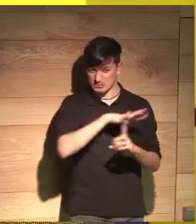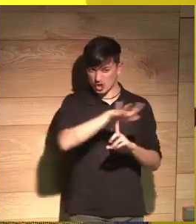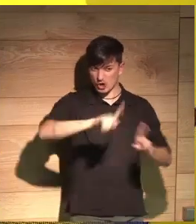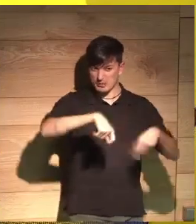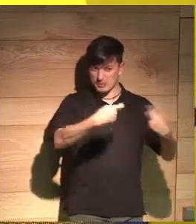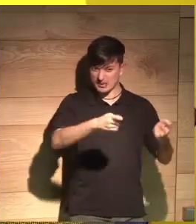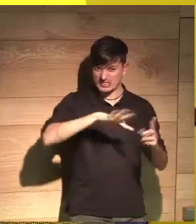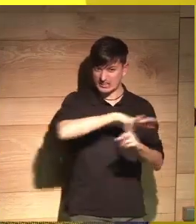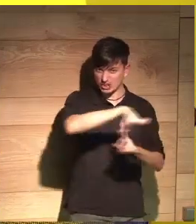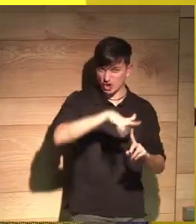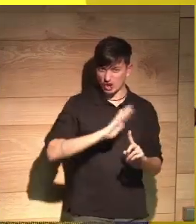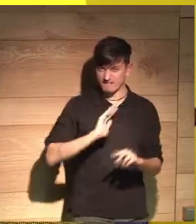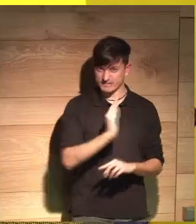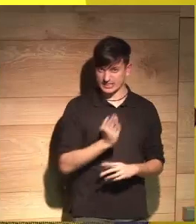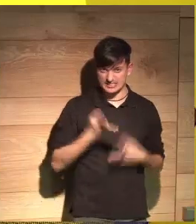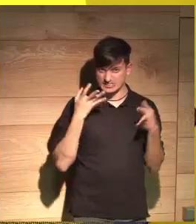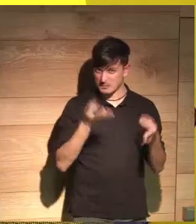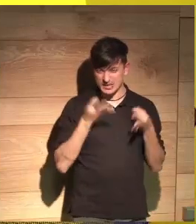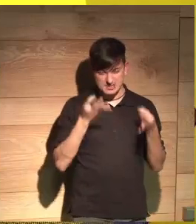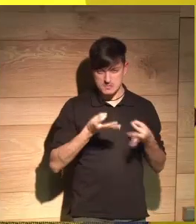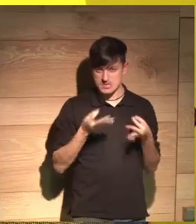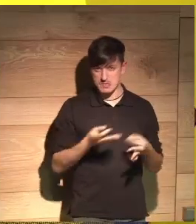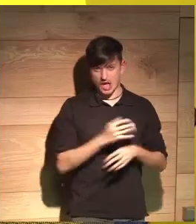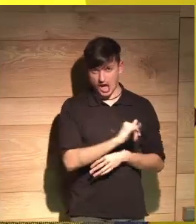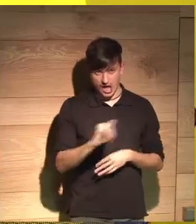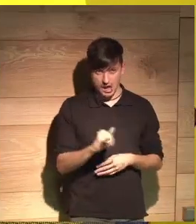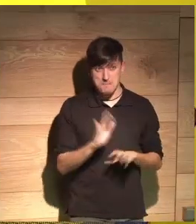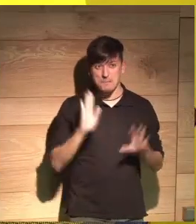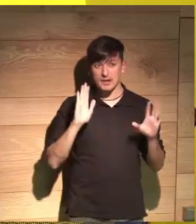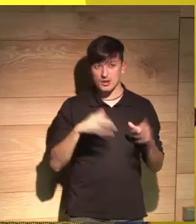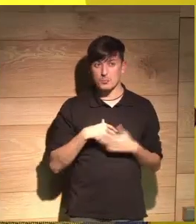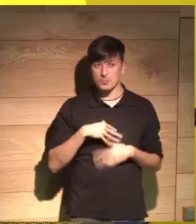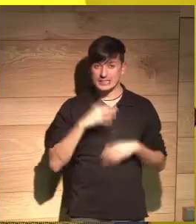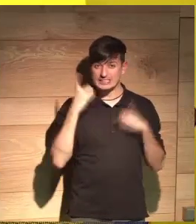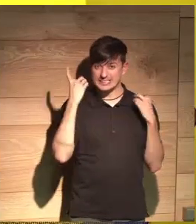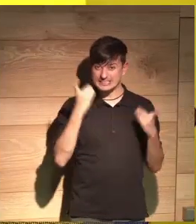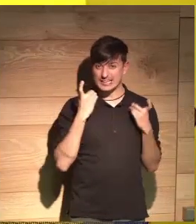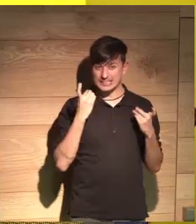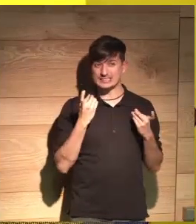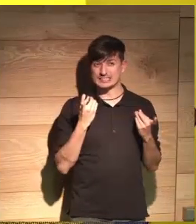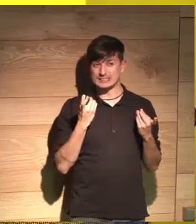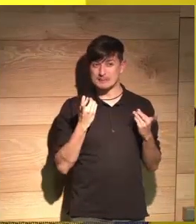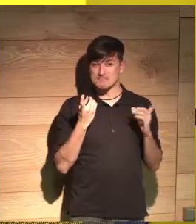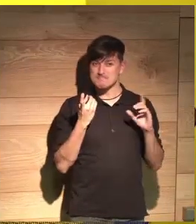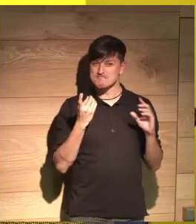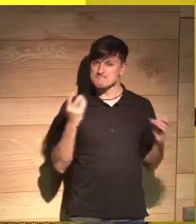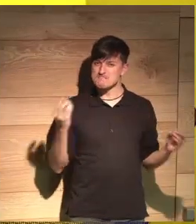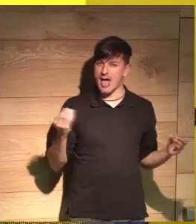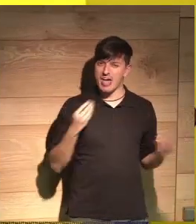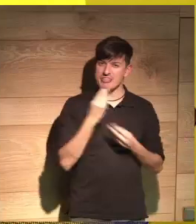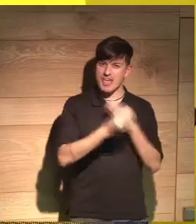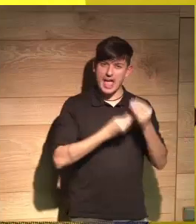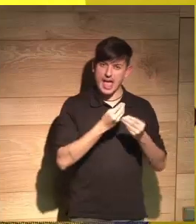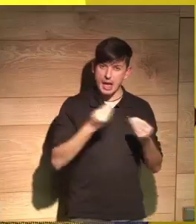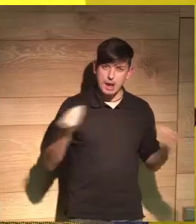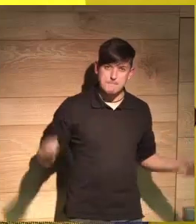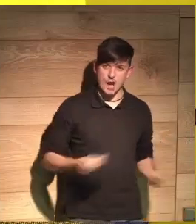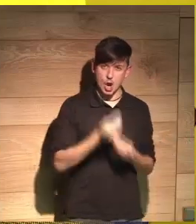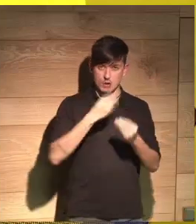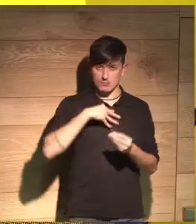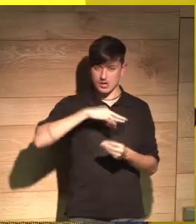ambiente el efecto del medio ambiente pero podría podríamos hacerlo mucho muchísimo mejor de lo que lo estamos haciendo